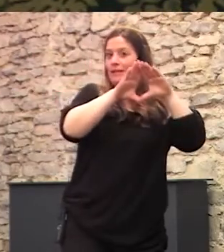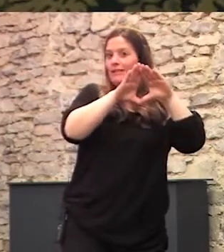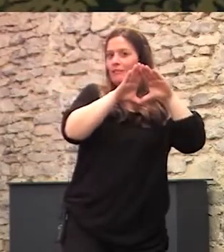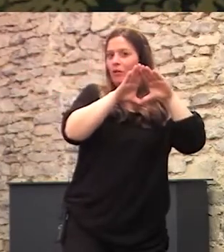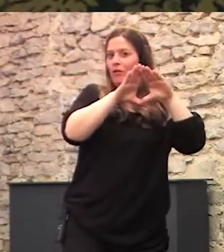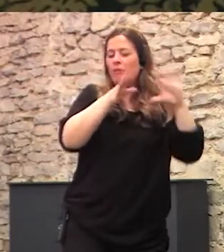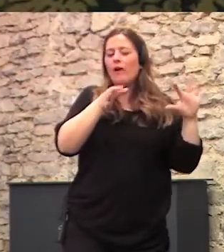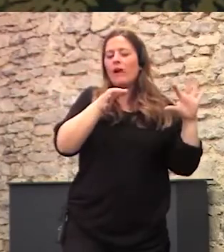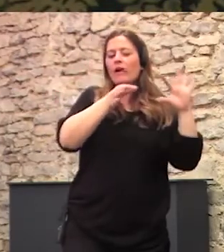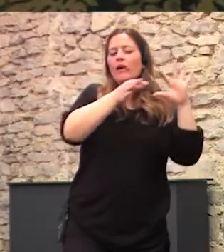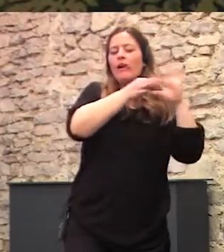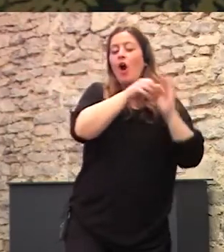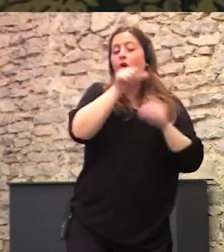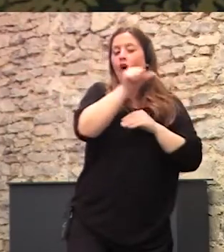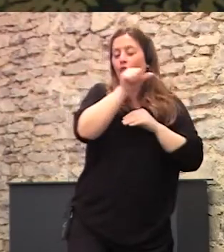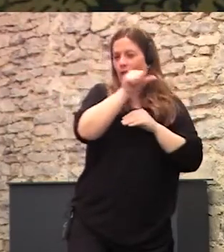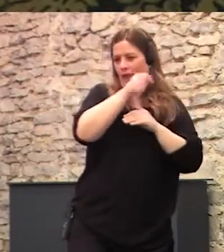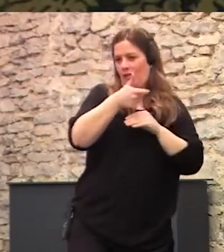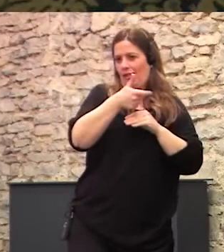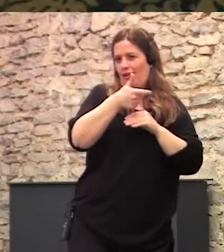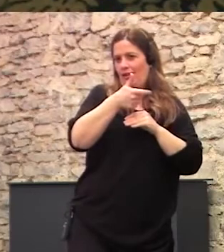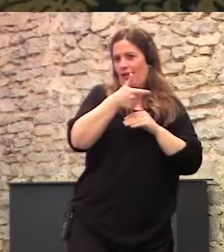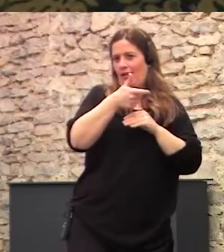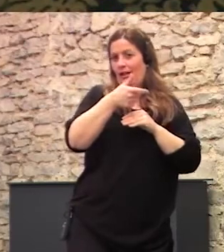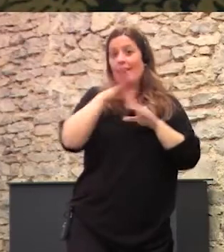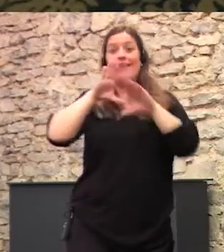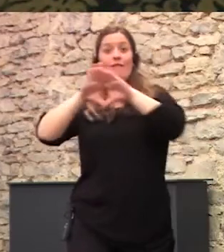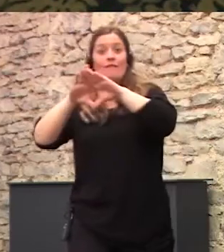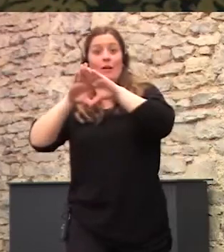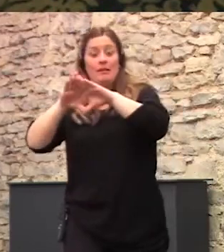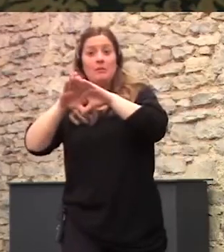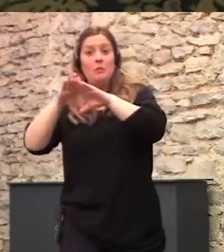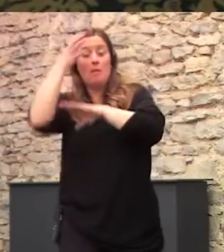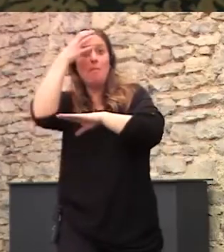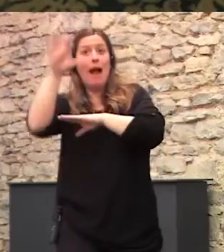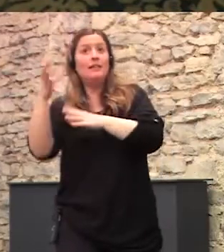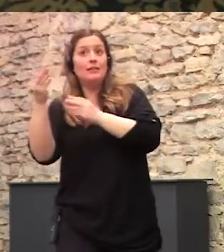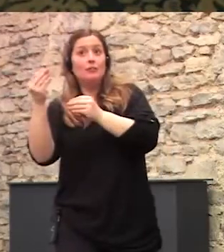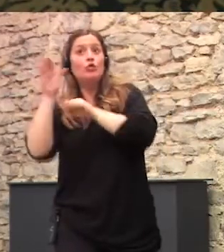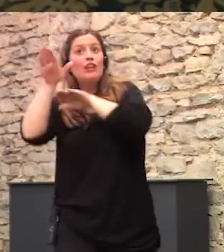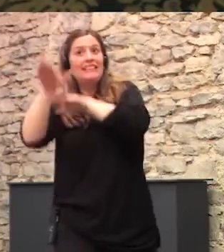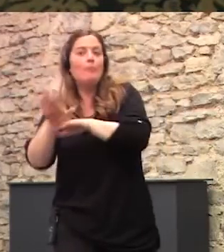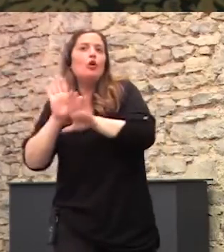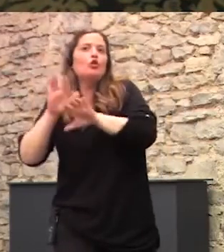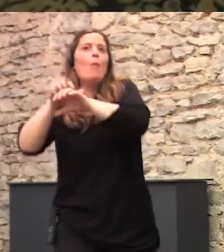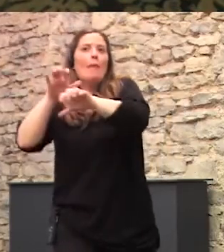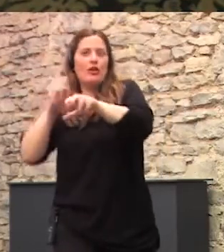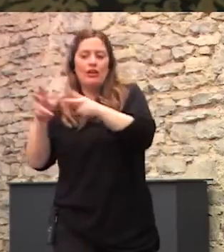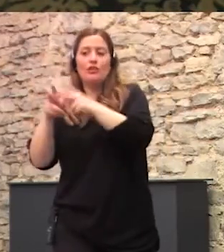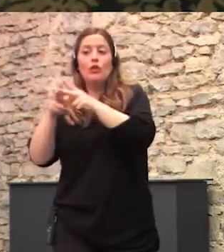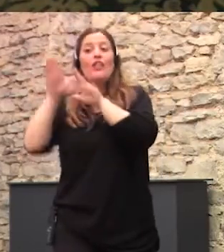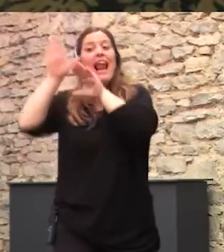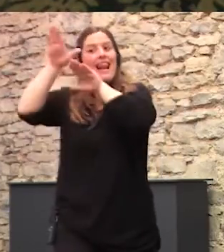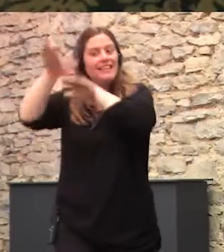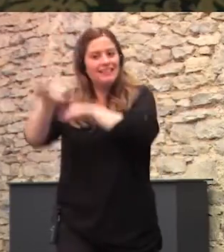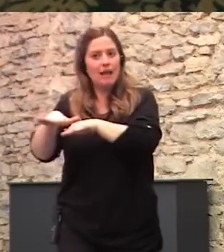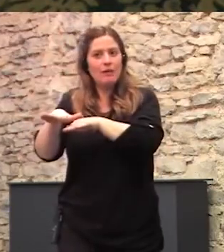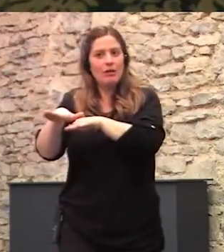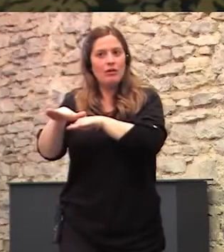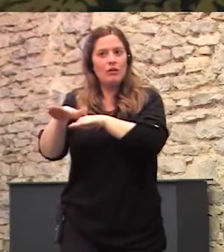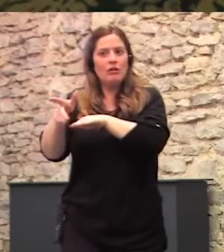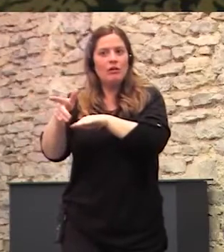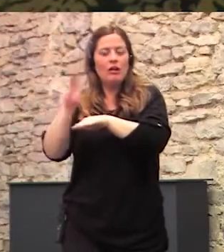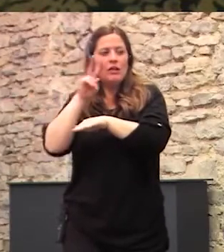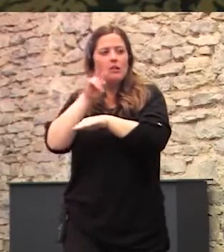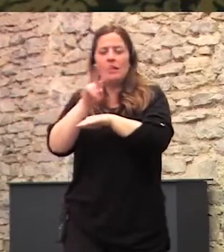en muchos países islámicos o de mayoría islámica se percibe al feminismo como una